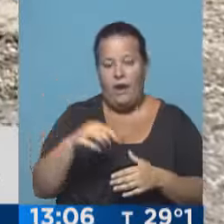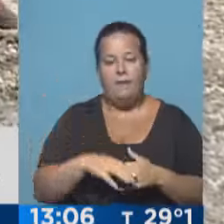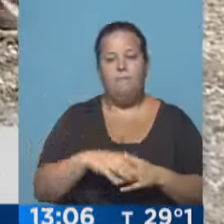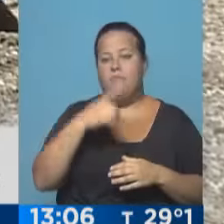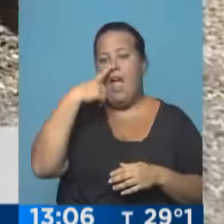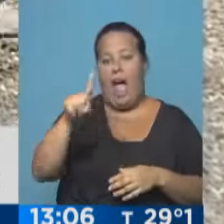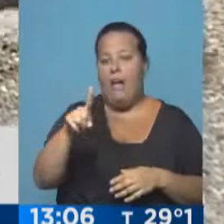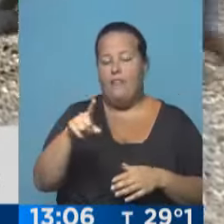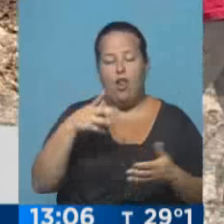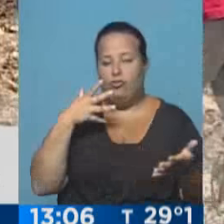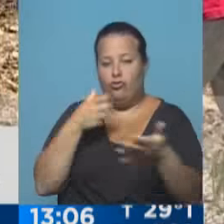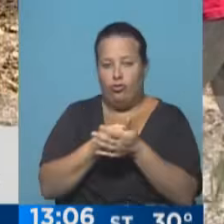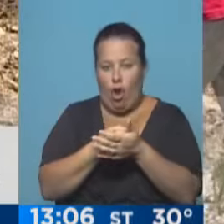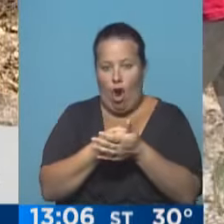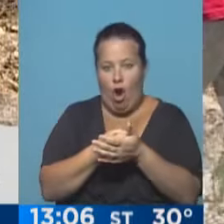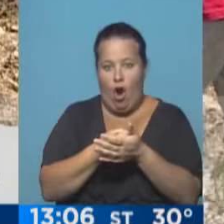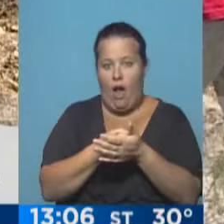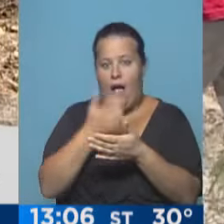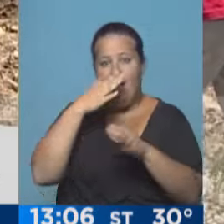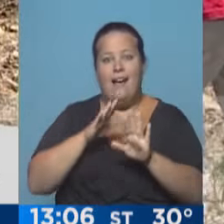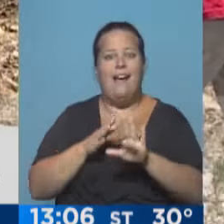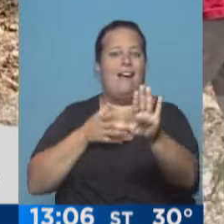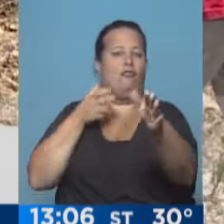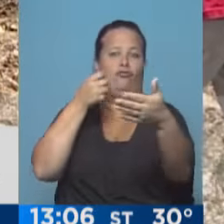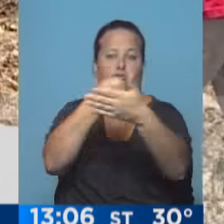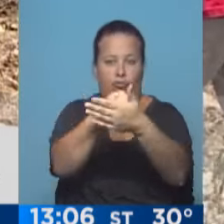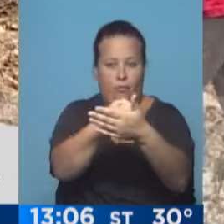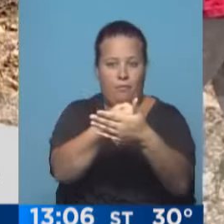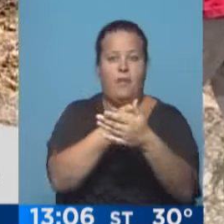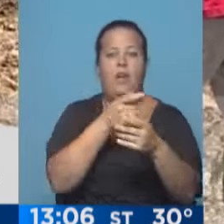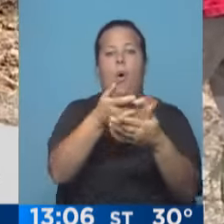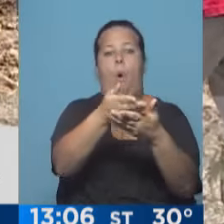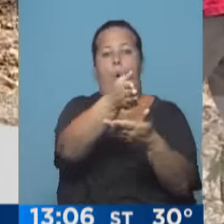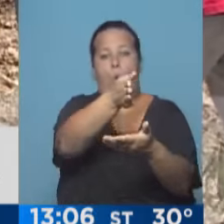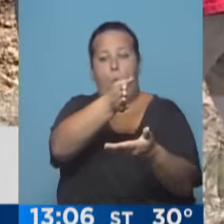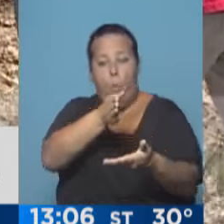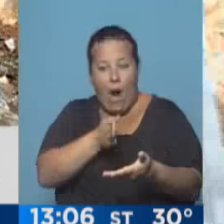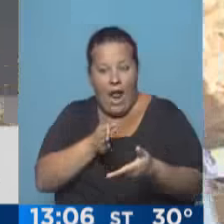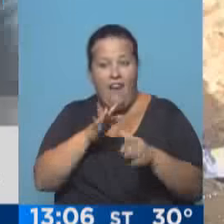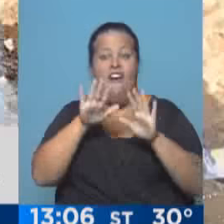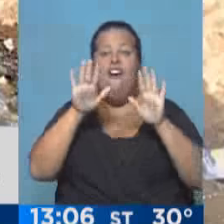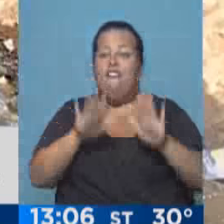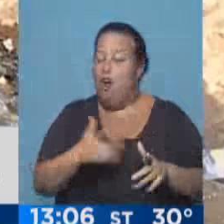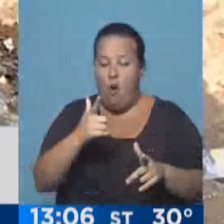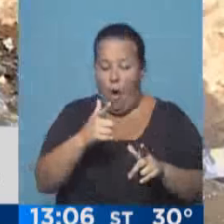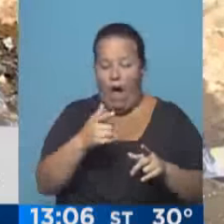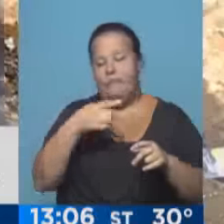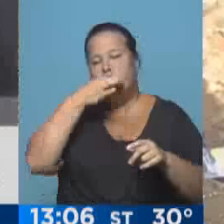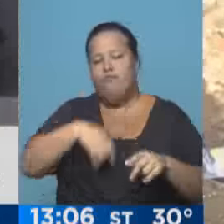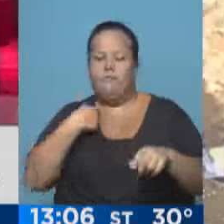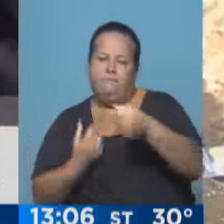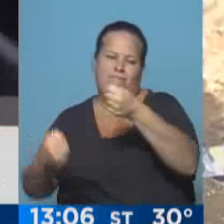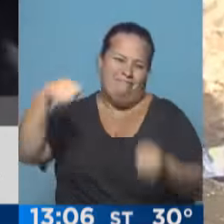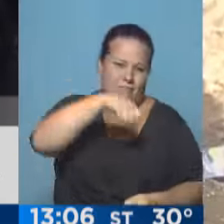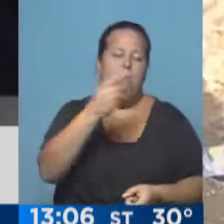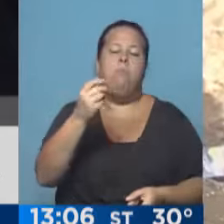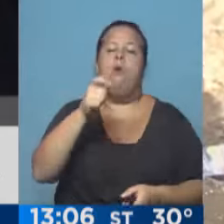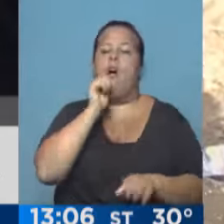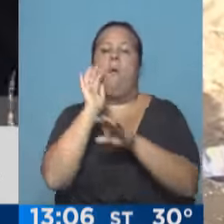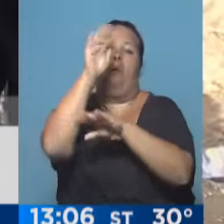terminó colisionando contra el final de la rampa y en pleno retroceso y sin frenos decidió volcar el micro para no